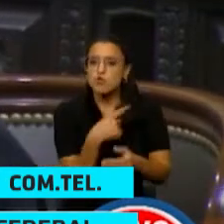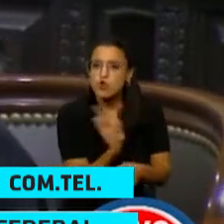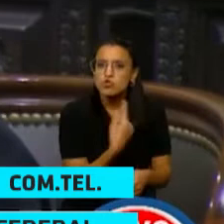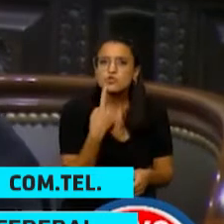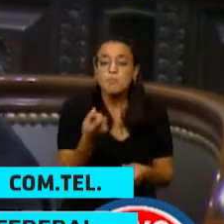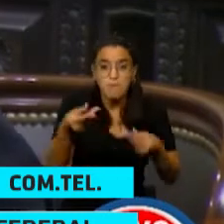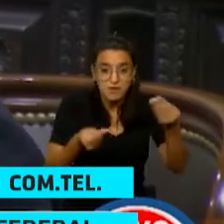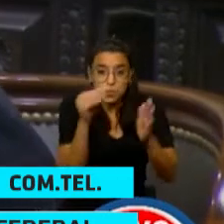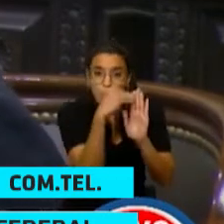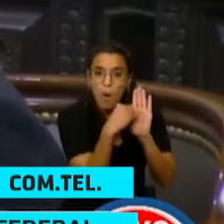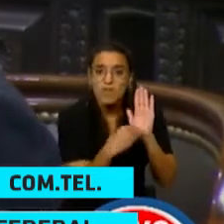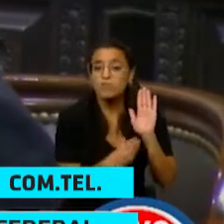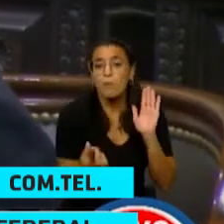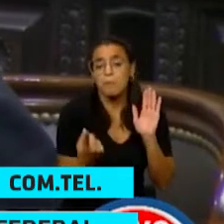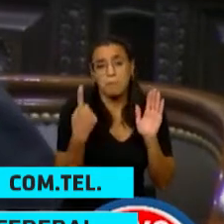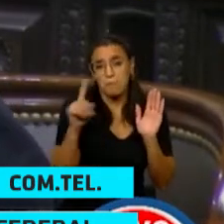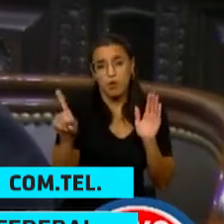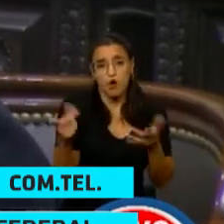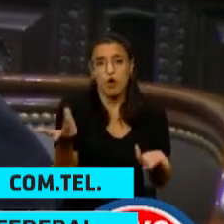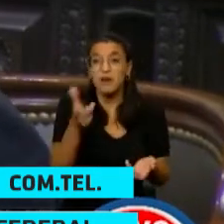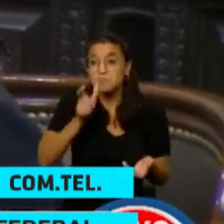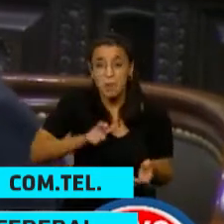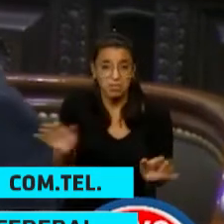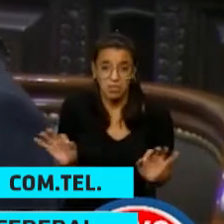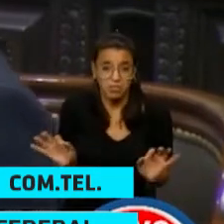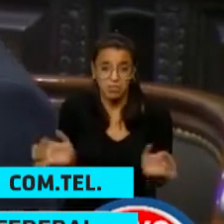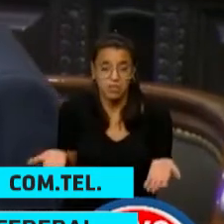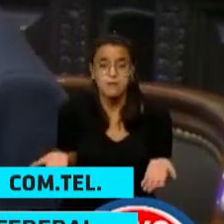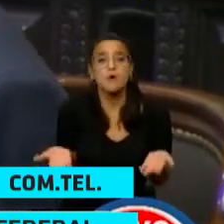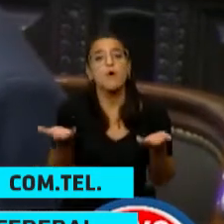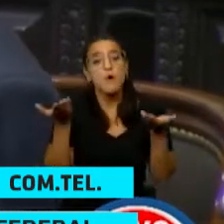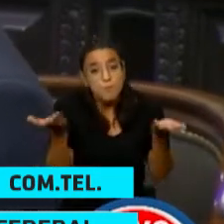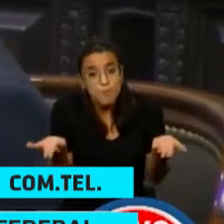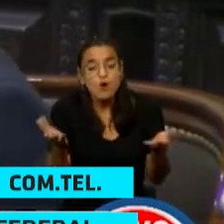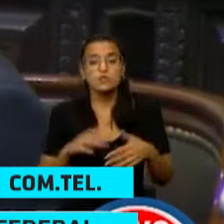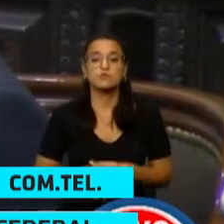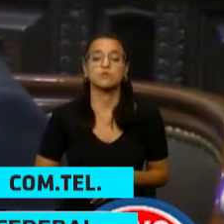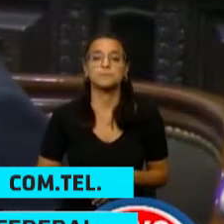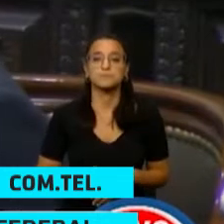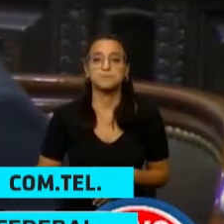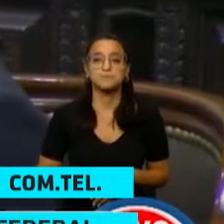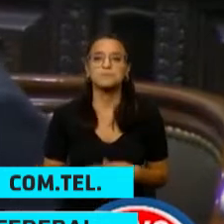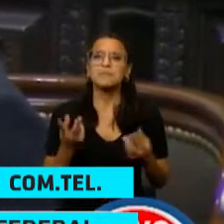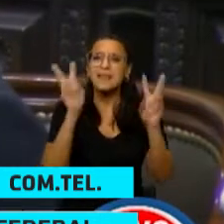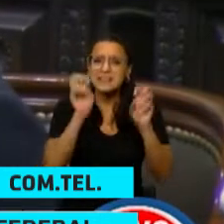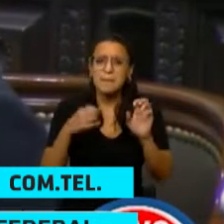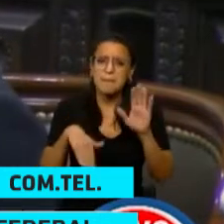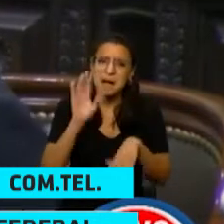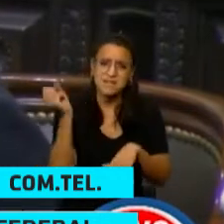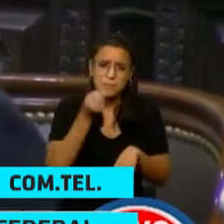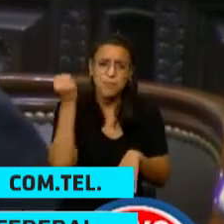en 58 votos a 57, que salió por mayoría, como vos también lo explicabas. Y la verdad